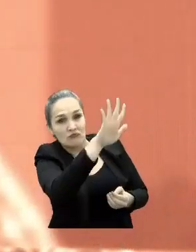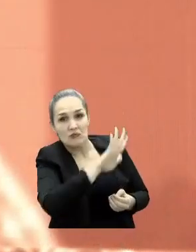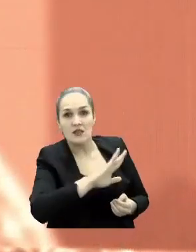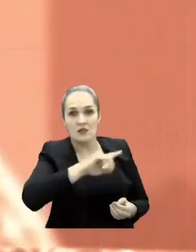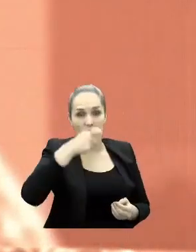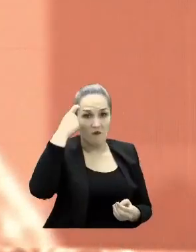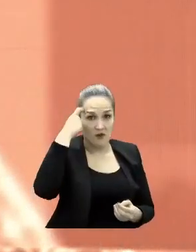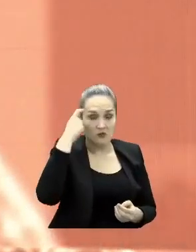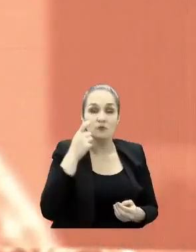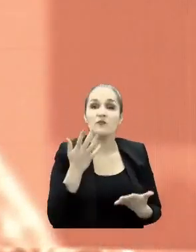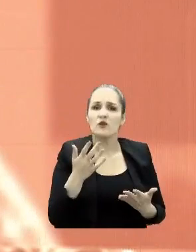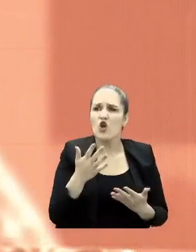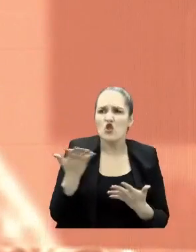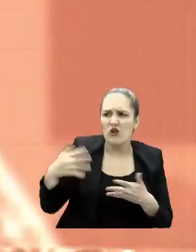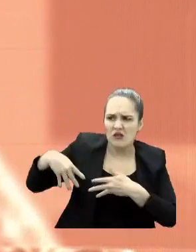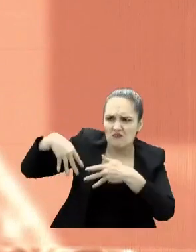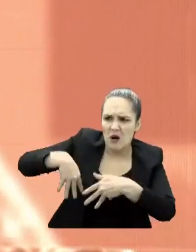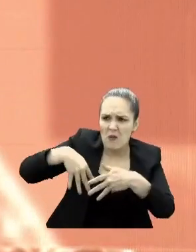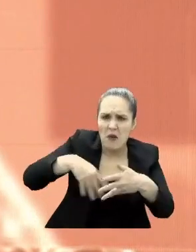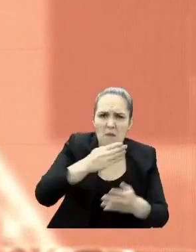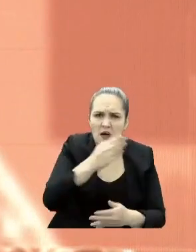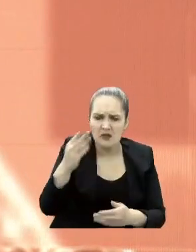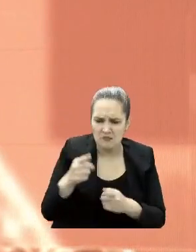dónde avanza la movilización de esta jornada?